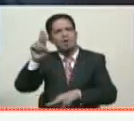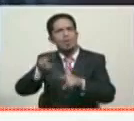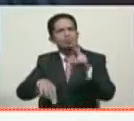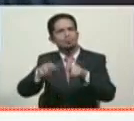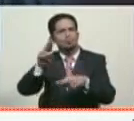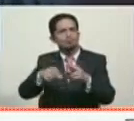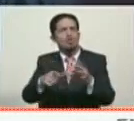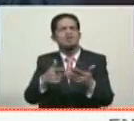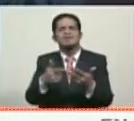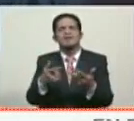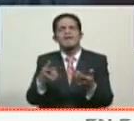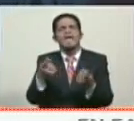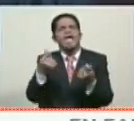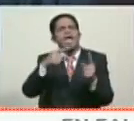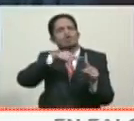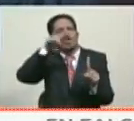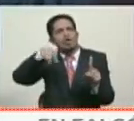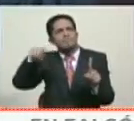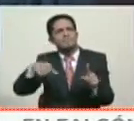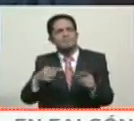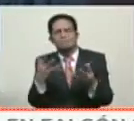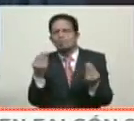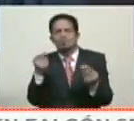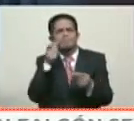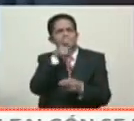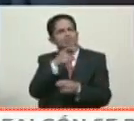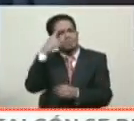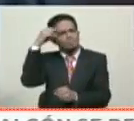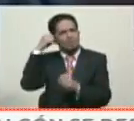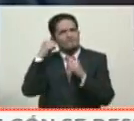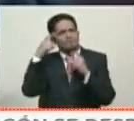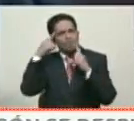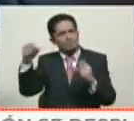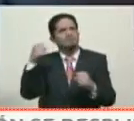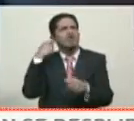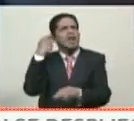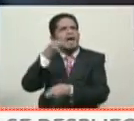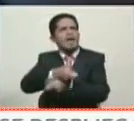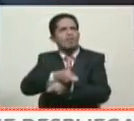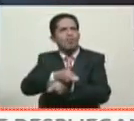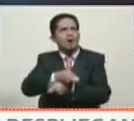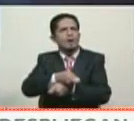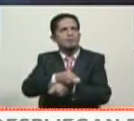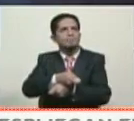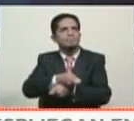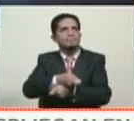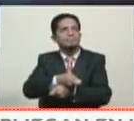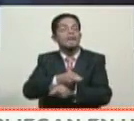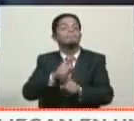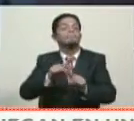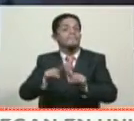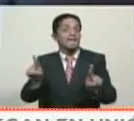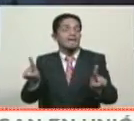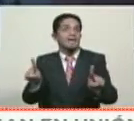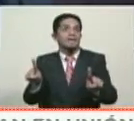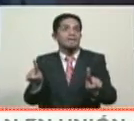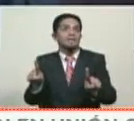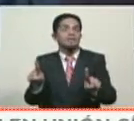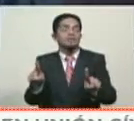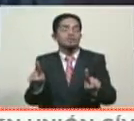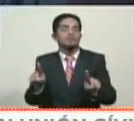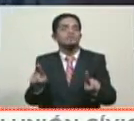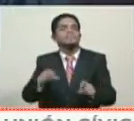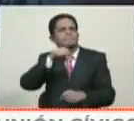barcos, economistas, muchos, muchos, muchos profesionales, eso sí, todos